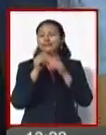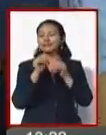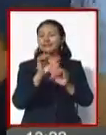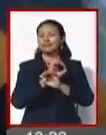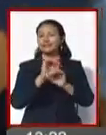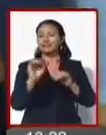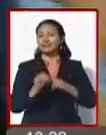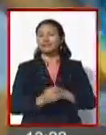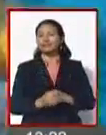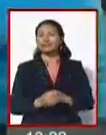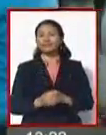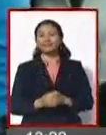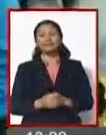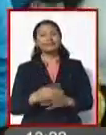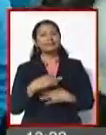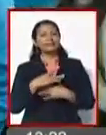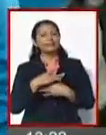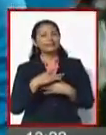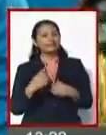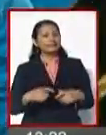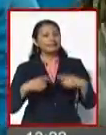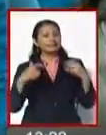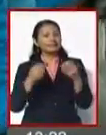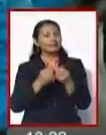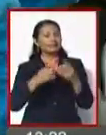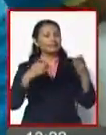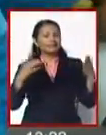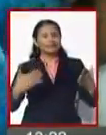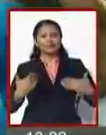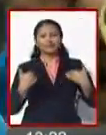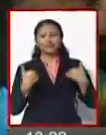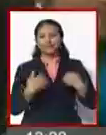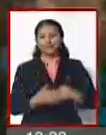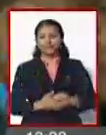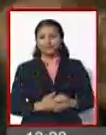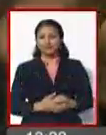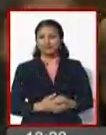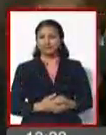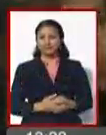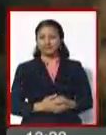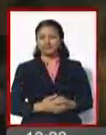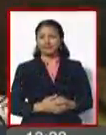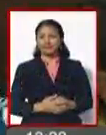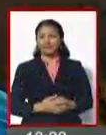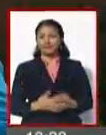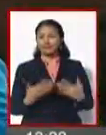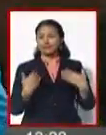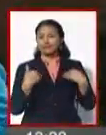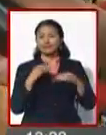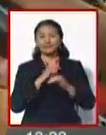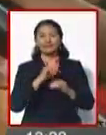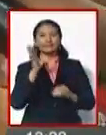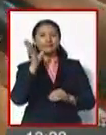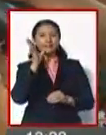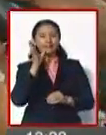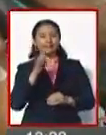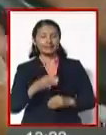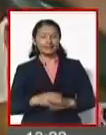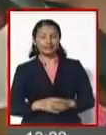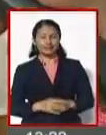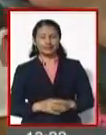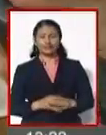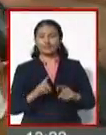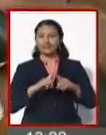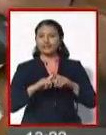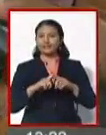describir. Es el tesoro más grande que tenemos. Y bueno, como no la tengo yo a mi madre viva,